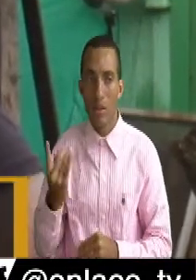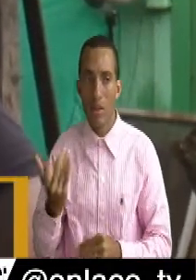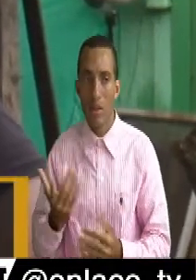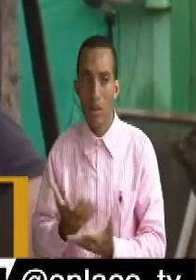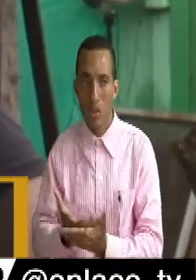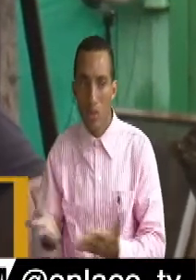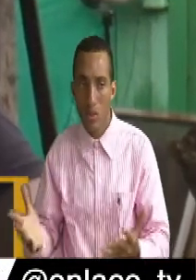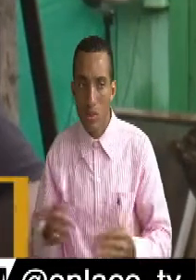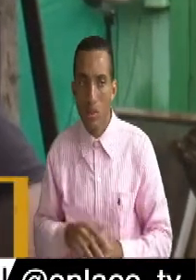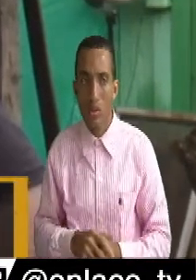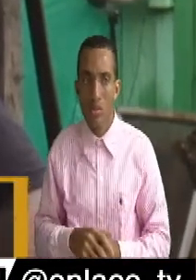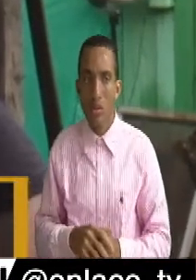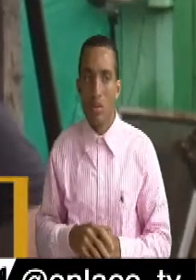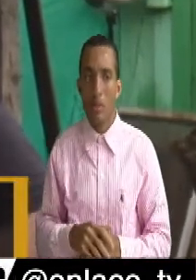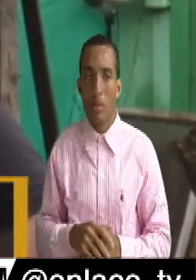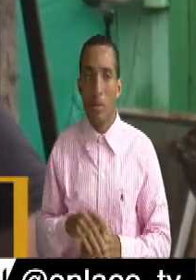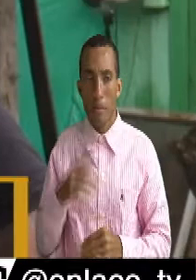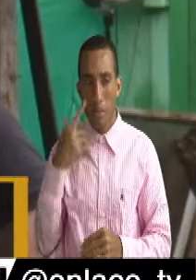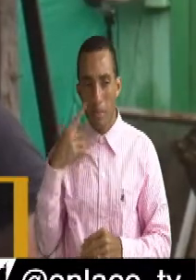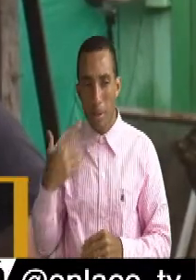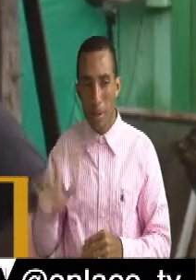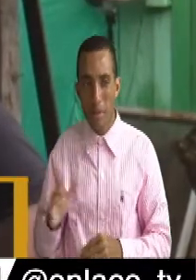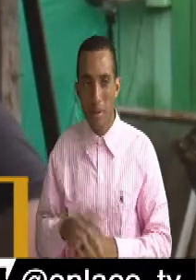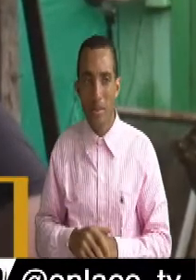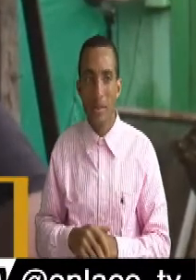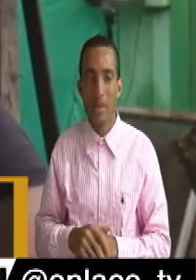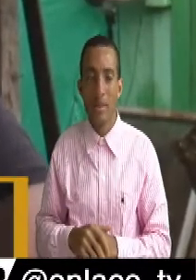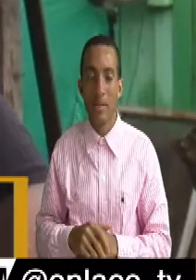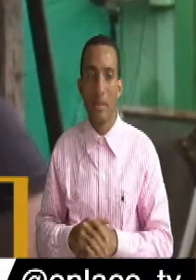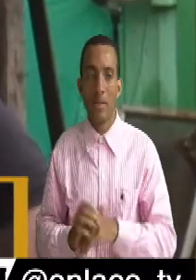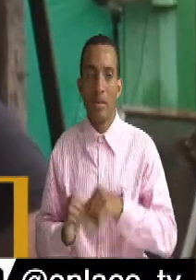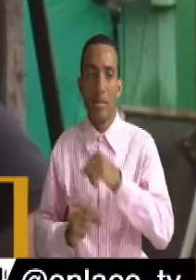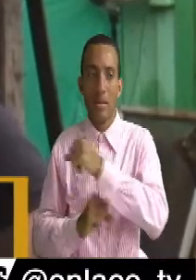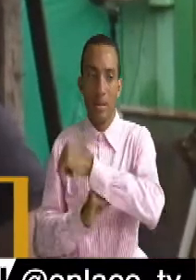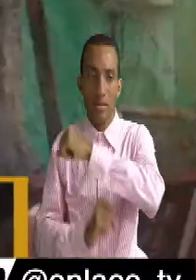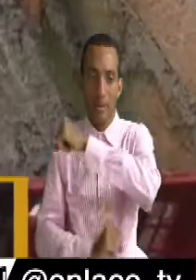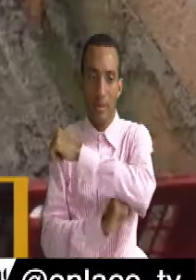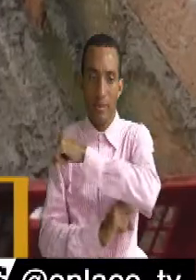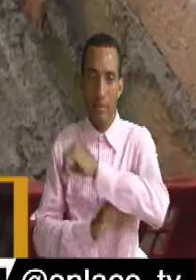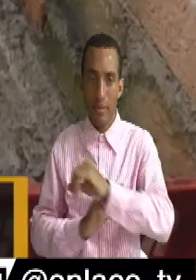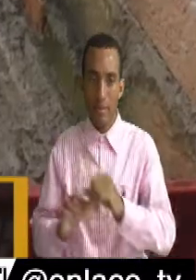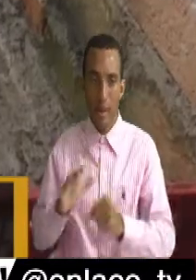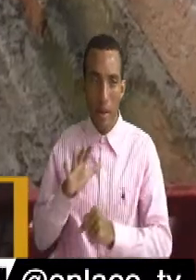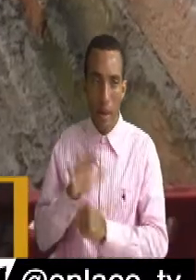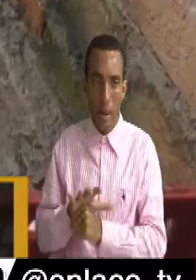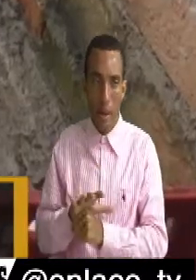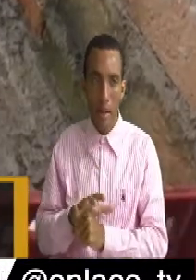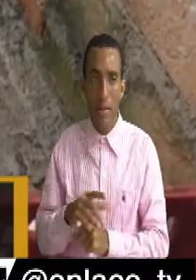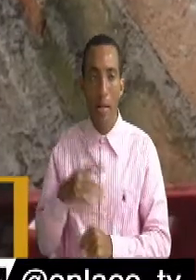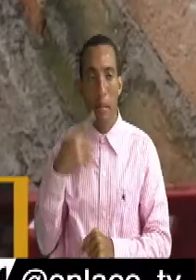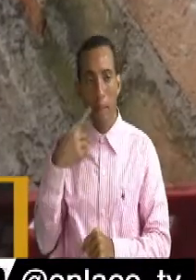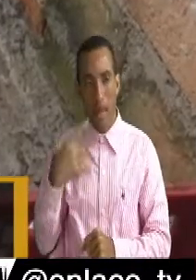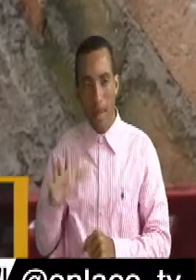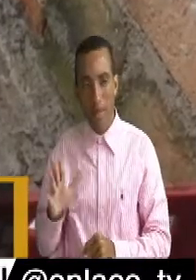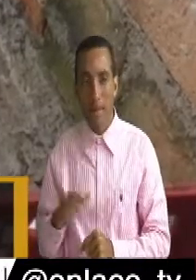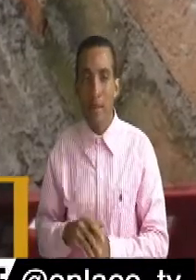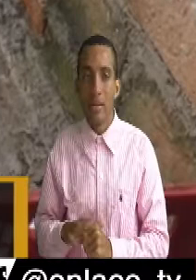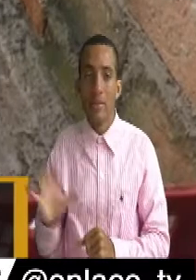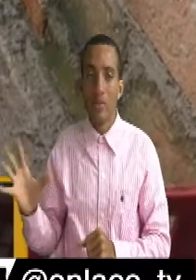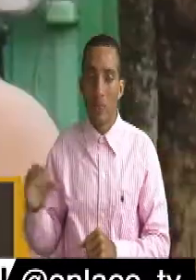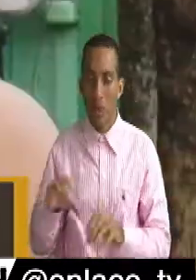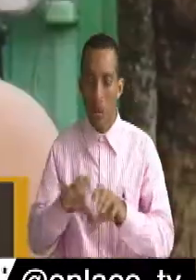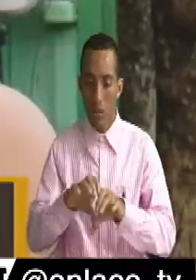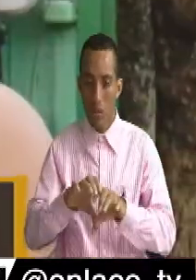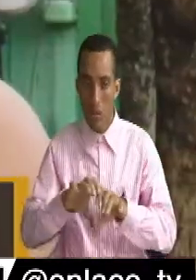manjoles, porque eso se ve de que es debido al manjol que está ahí, porque se ve que está tapado. El daño se produjo al parecer por fallas en el alcantarillado